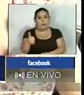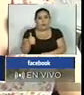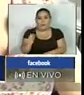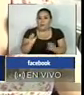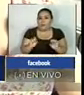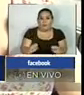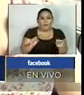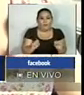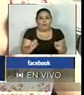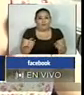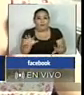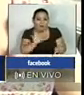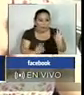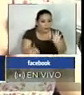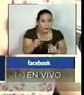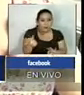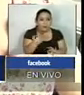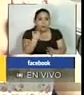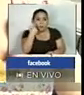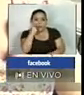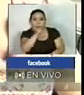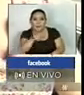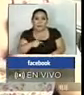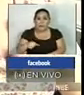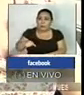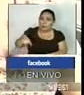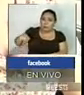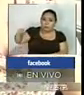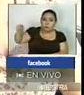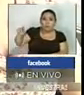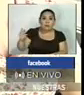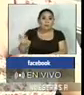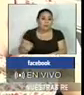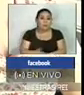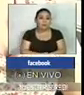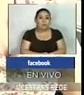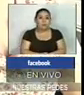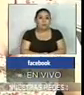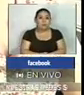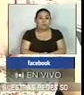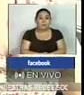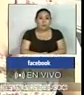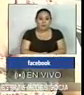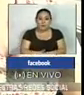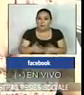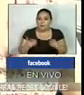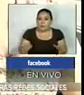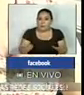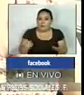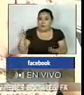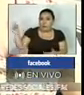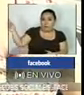tienen accesibilidad para venir hasta acá, vienen desde muy lejos. Y entonces sí es bueno que nos den